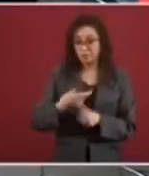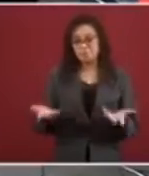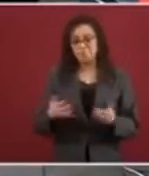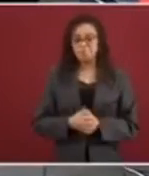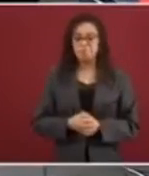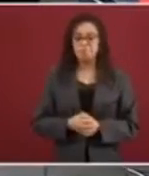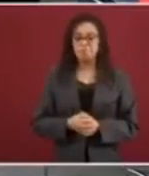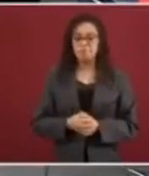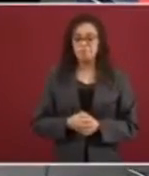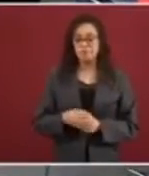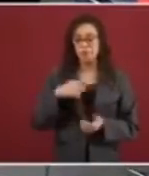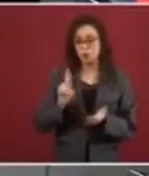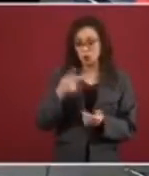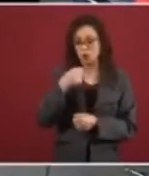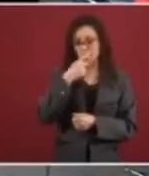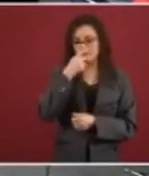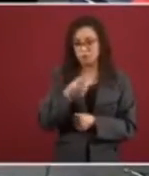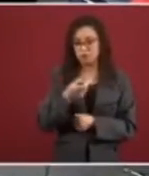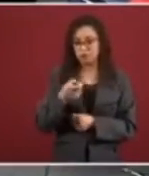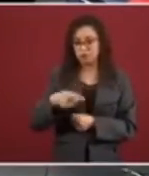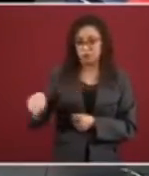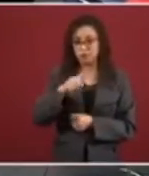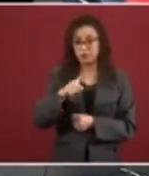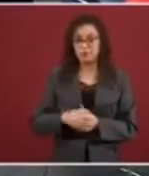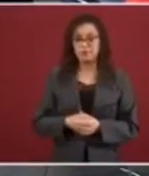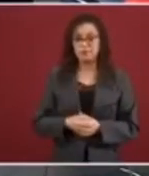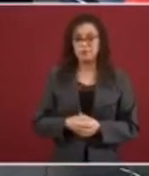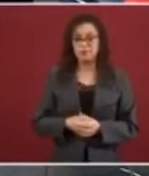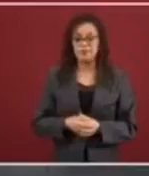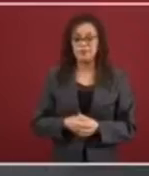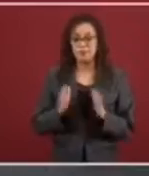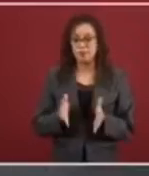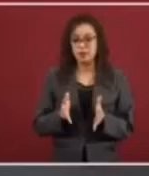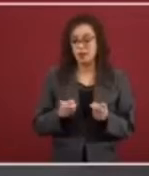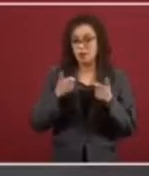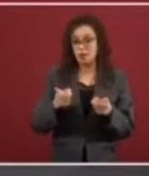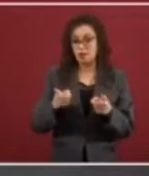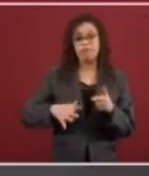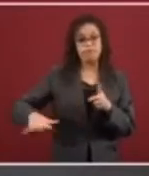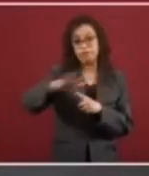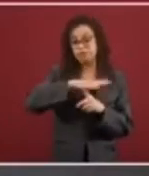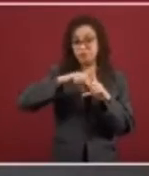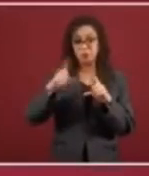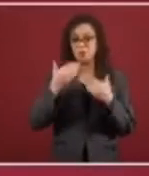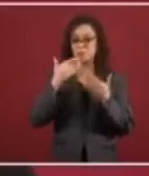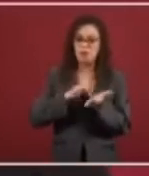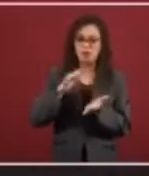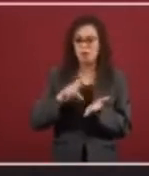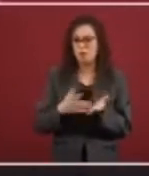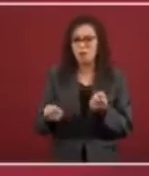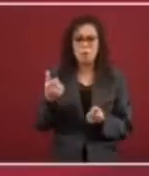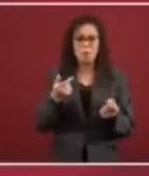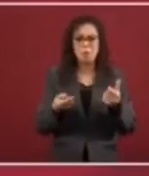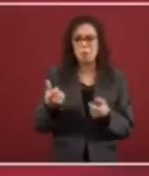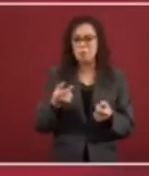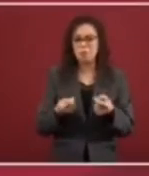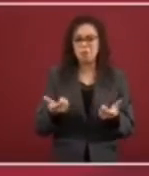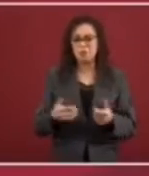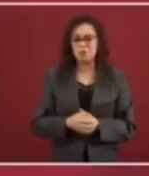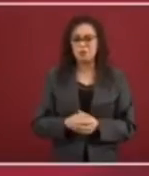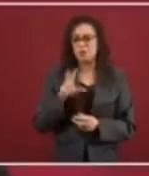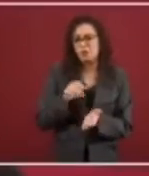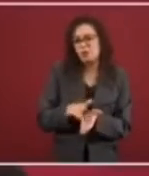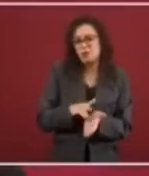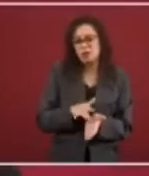La unidad, repito, se está dando, todo el pueblo está apoyando, son muy pocos los que